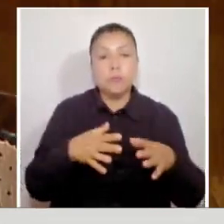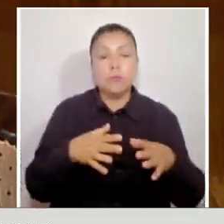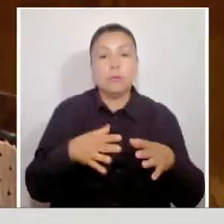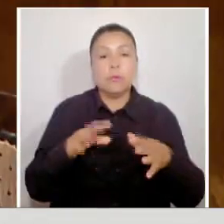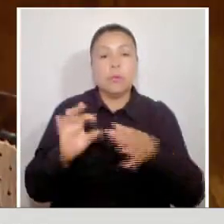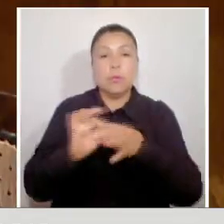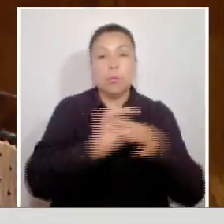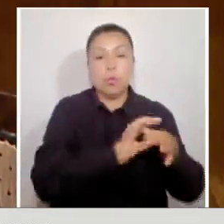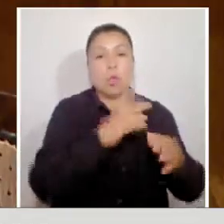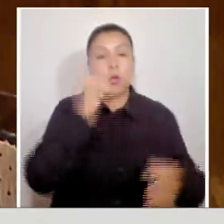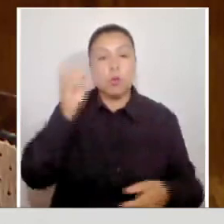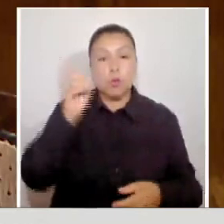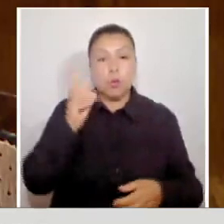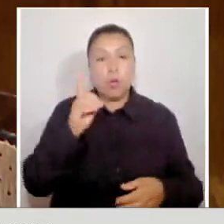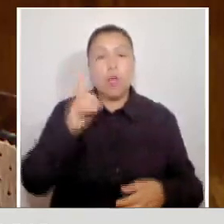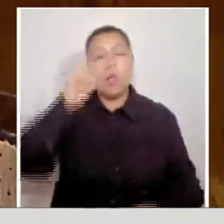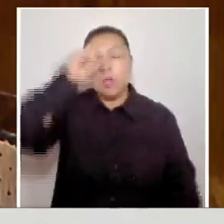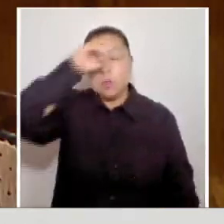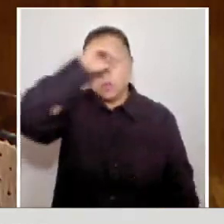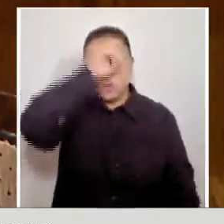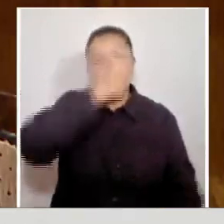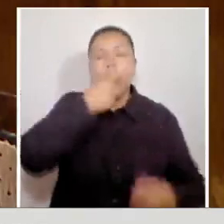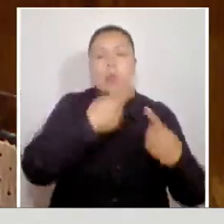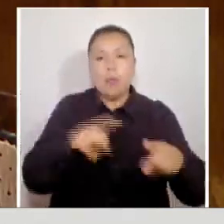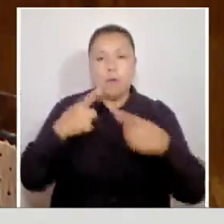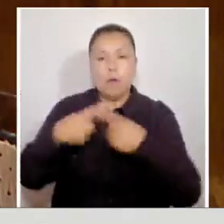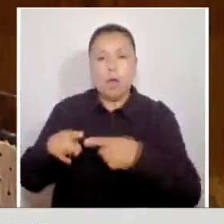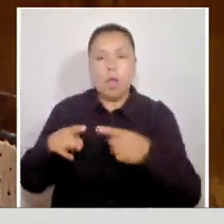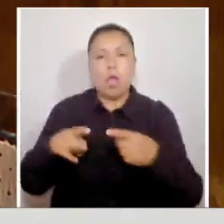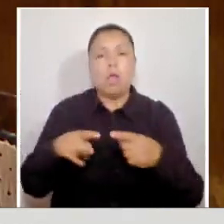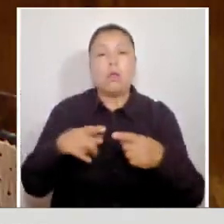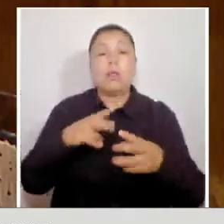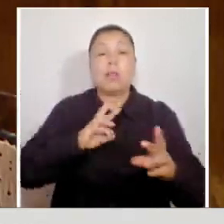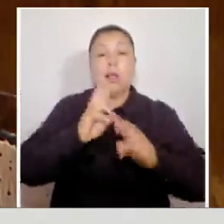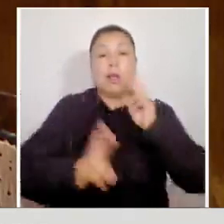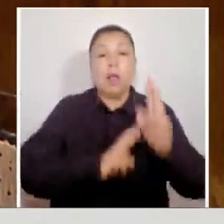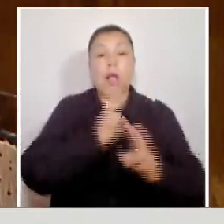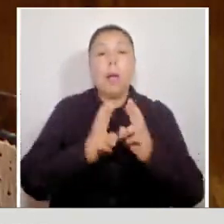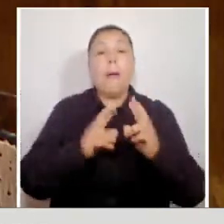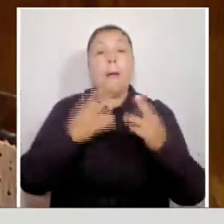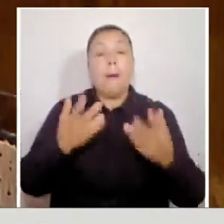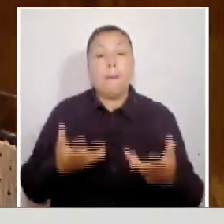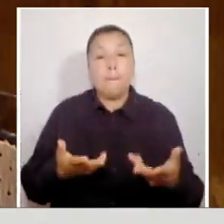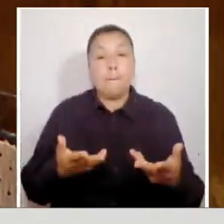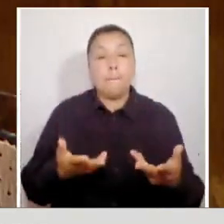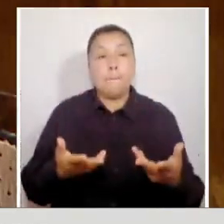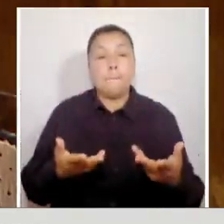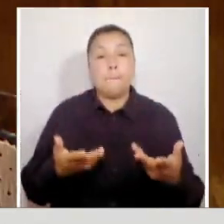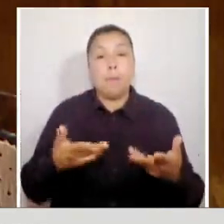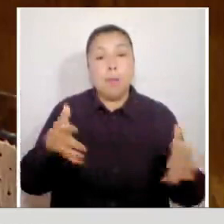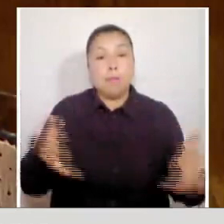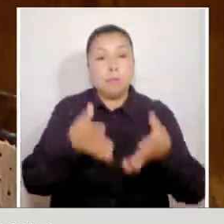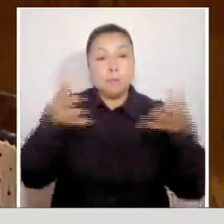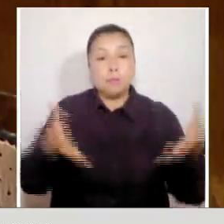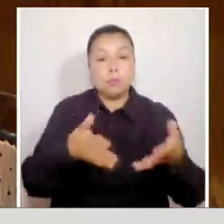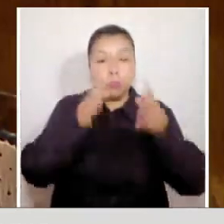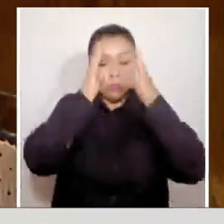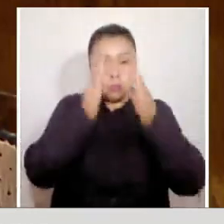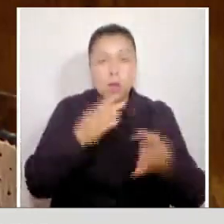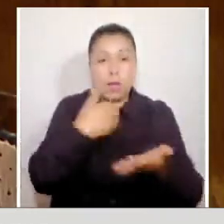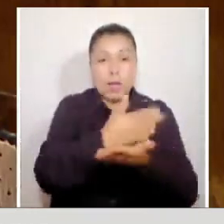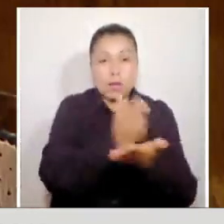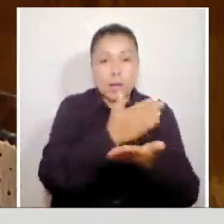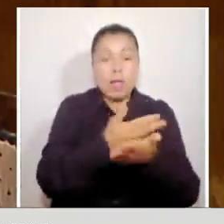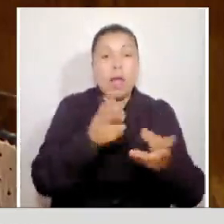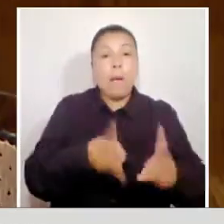discapacidad y la complejidad de los diversos factores que interactúan para producirla nos empujan a buscar enfoques y estrategias que permitan